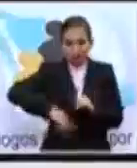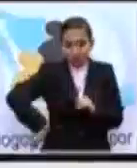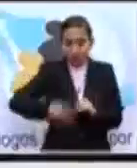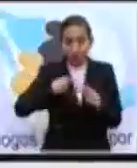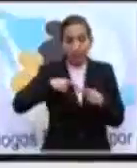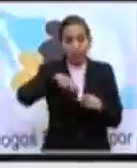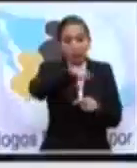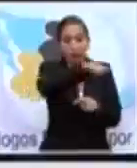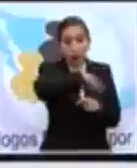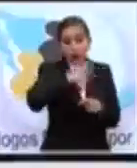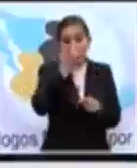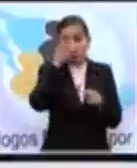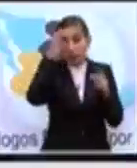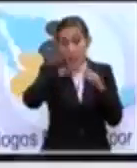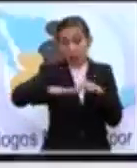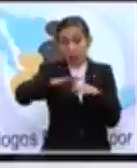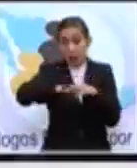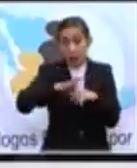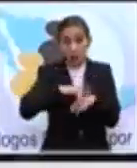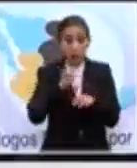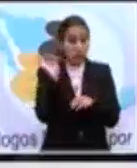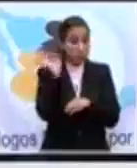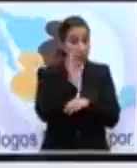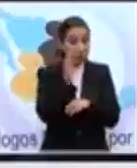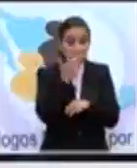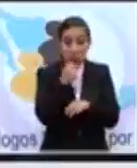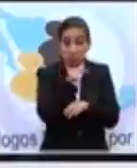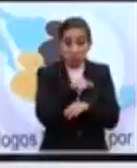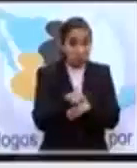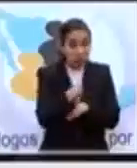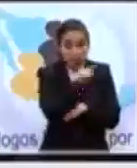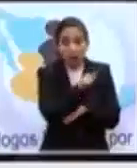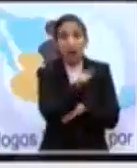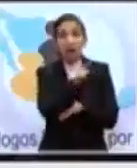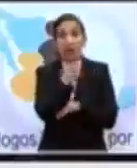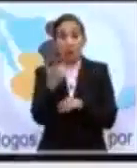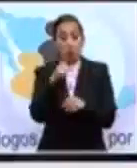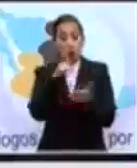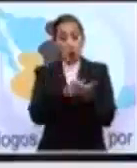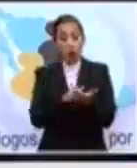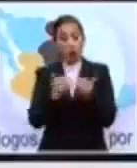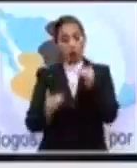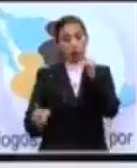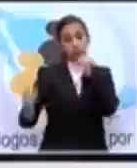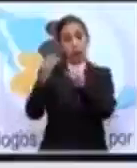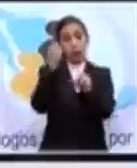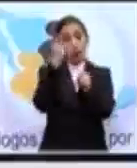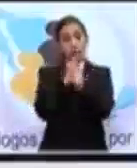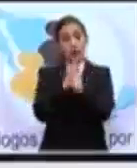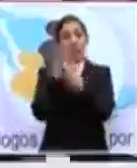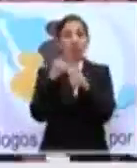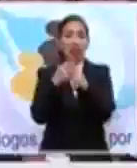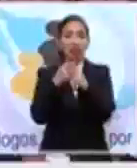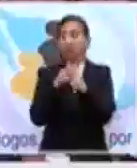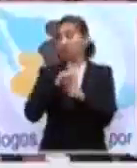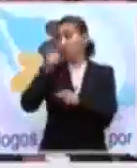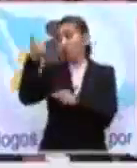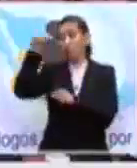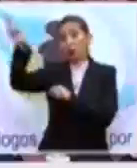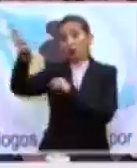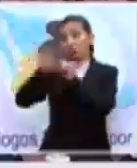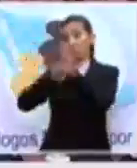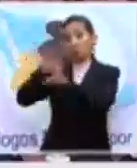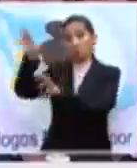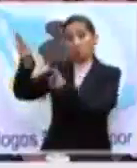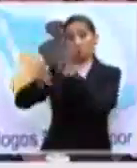a gente en ese sentido, porque de otra manera las mejores posiciones y las mejores oportunidades seguramente tendrán